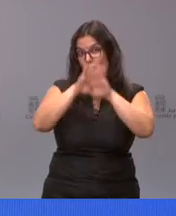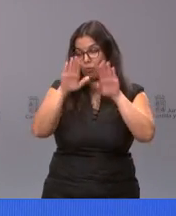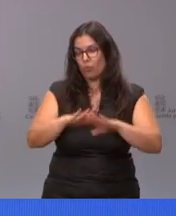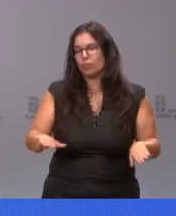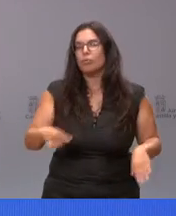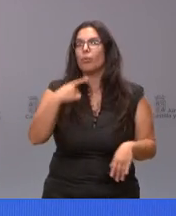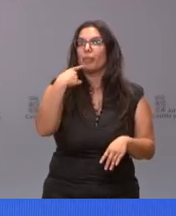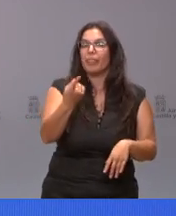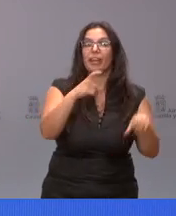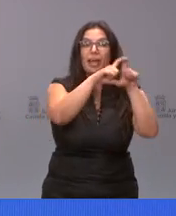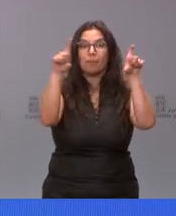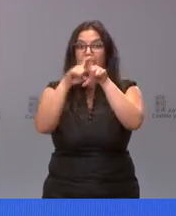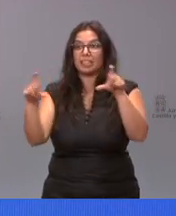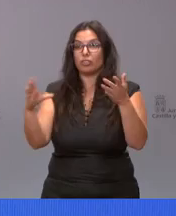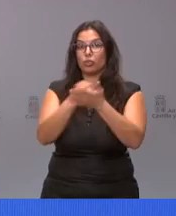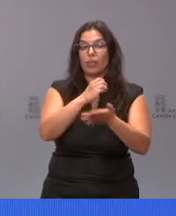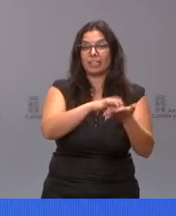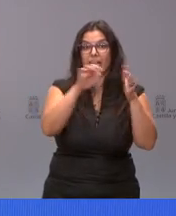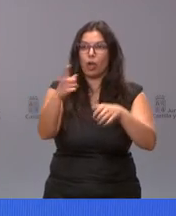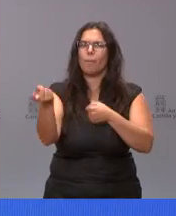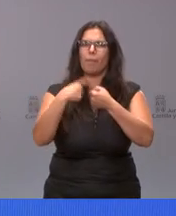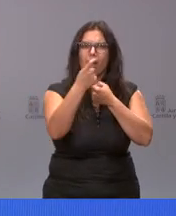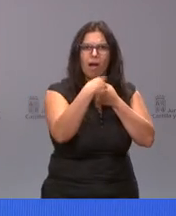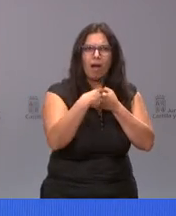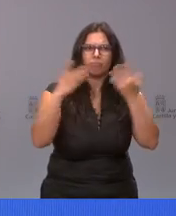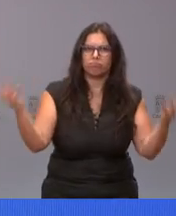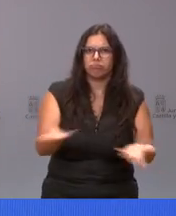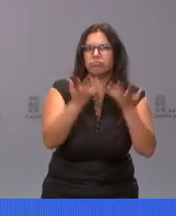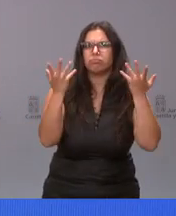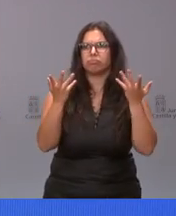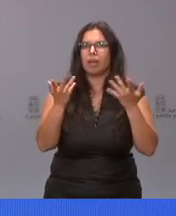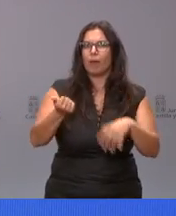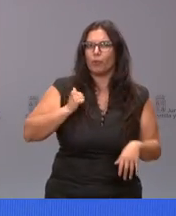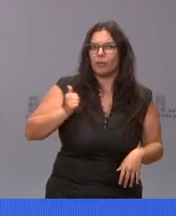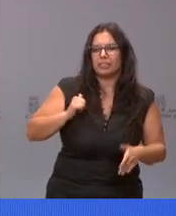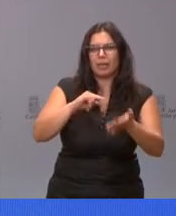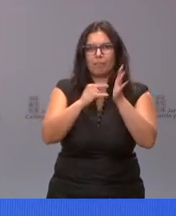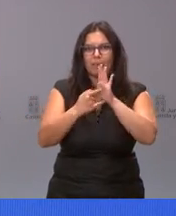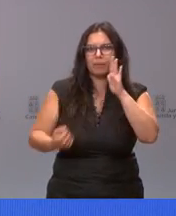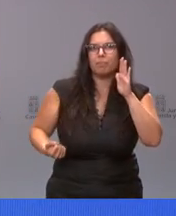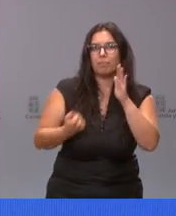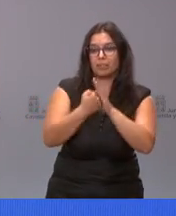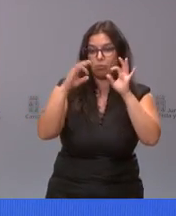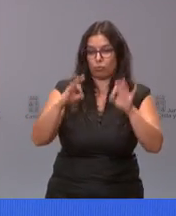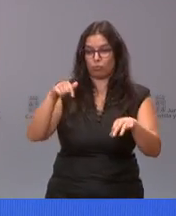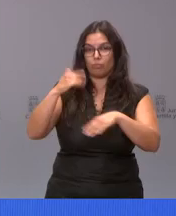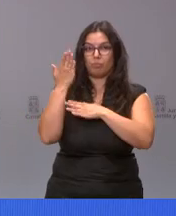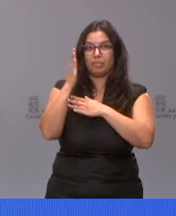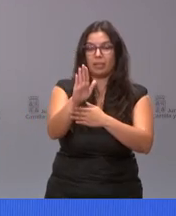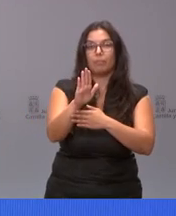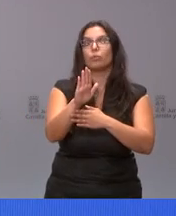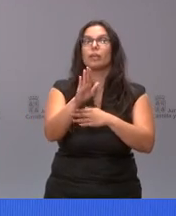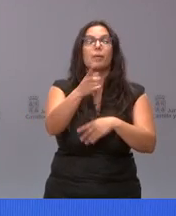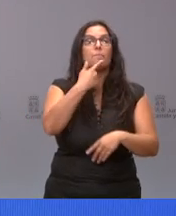las empresas de Castilla y León a que participéis, a que saquéis partido de este plan que acabamos de presentar, a que